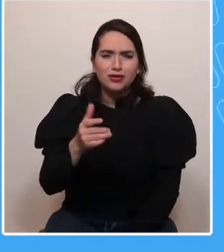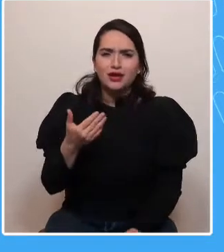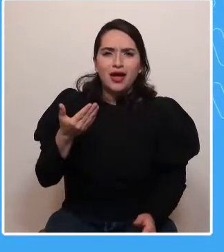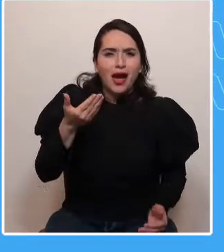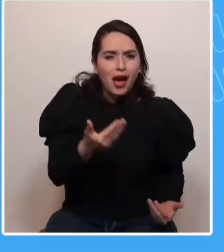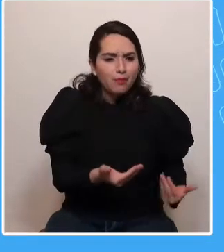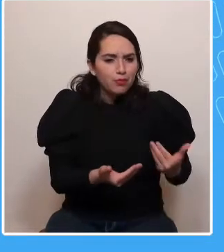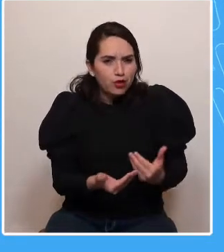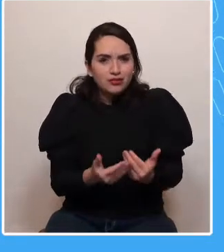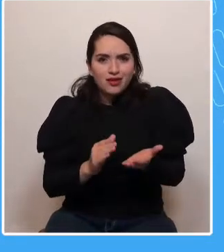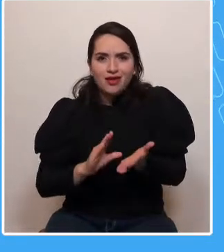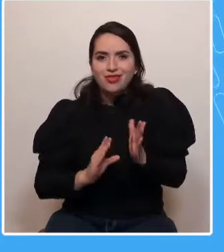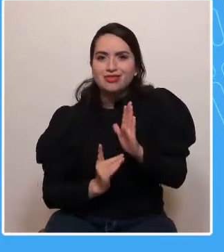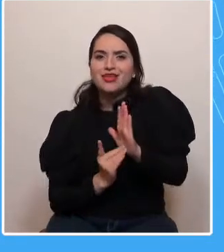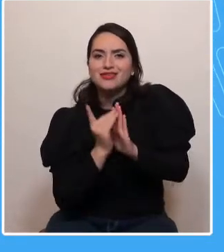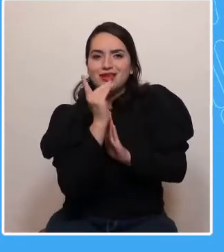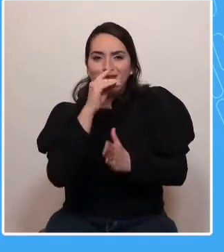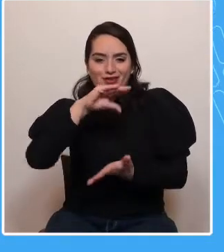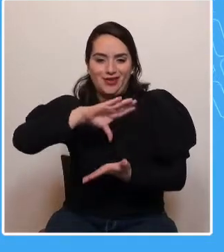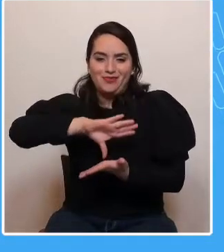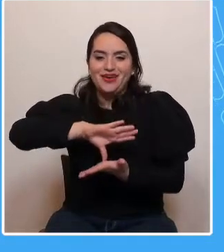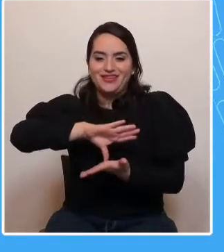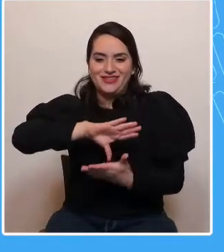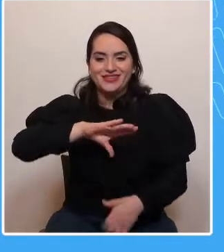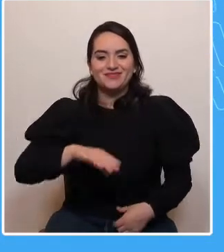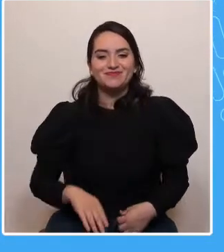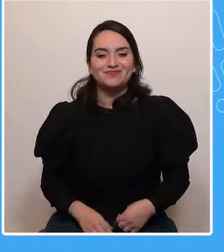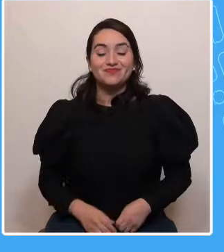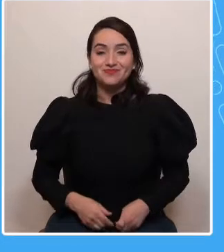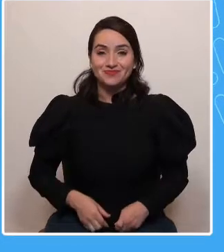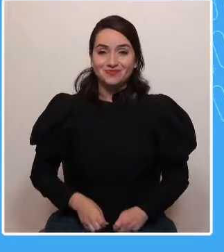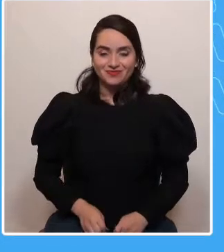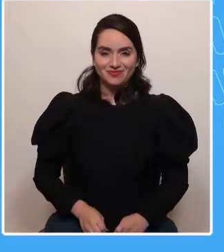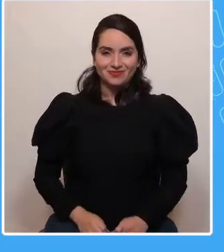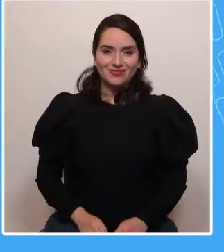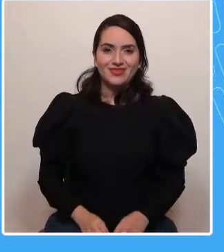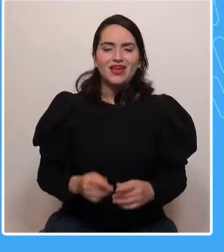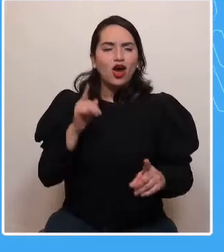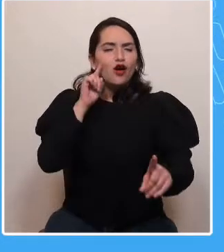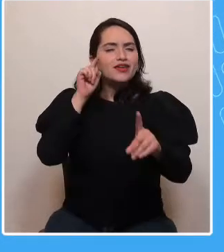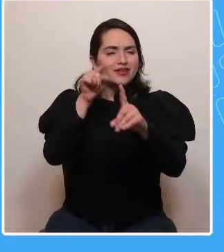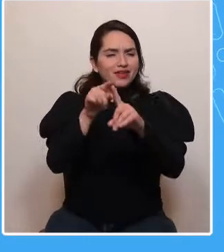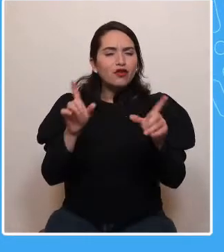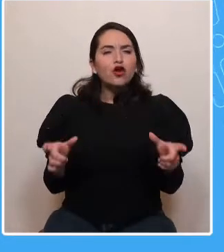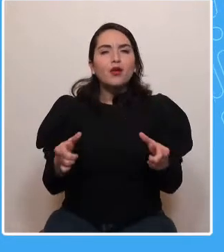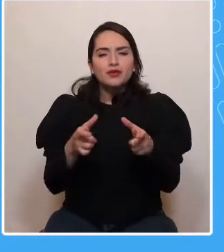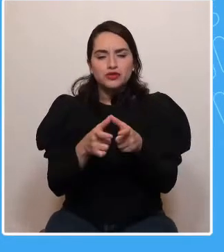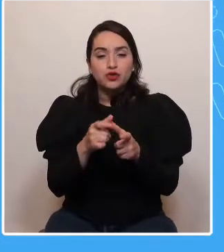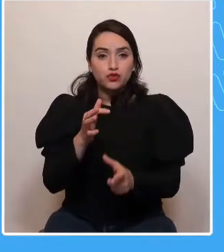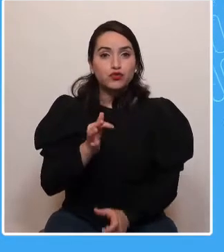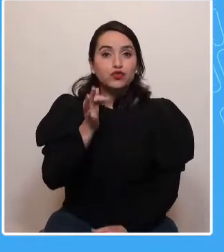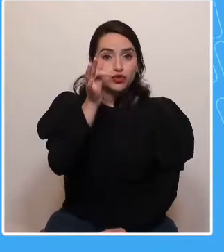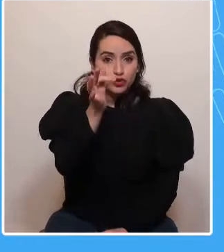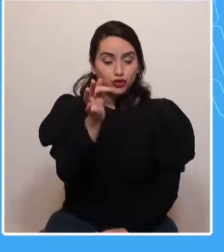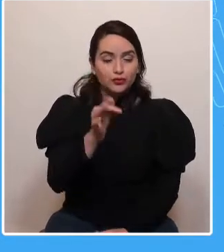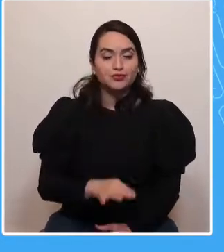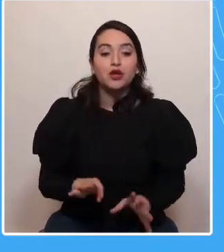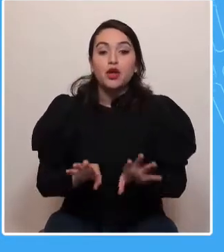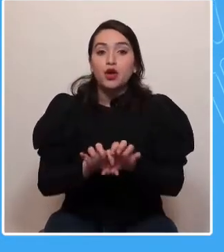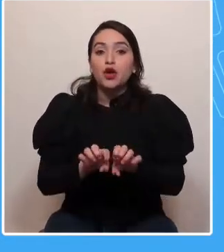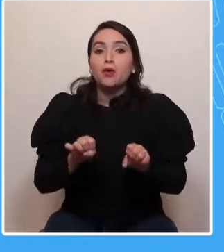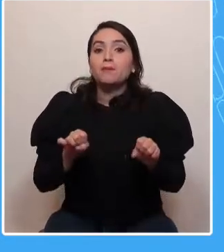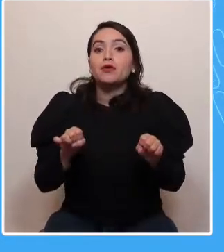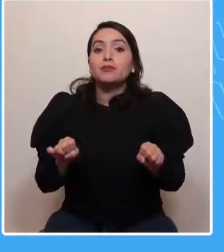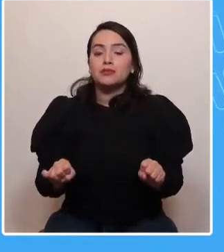del país. En este sentido, y en directa relación con los ejes centrales de la Comisión del Futuro, el compromiso radicado